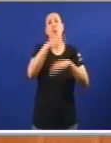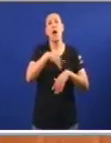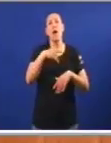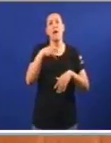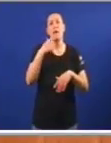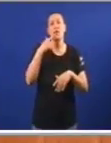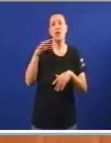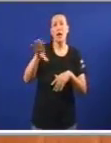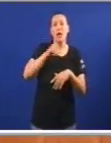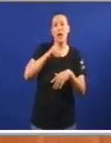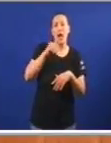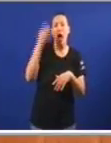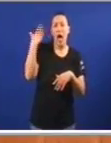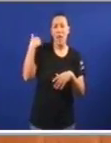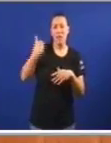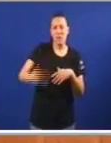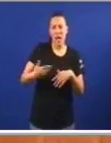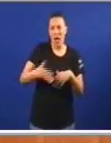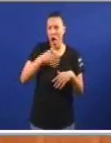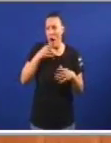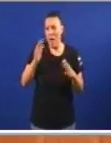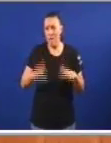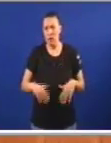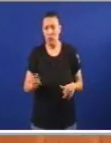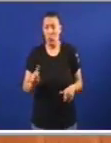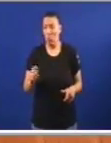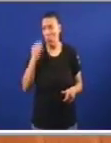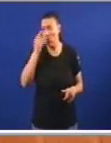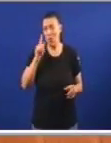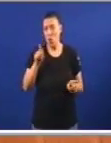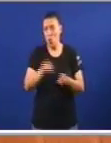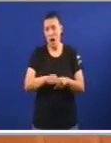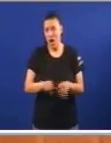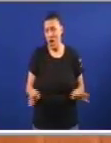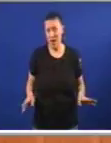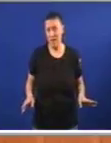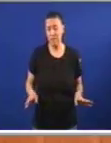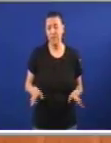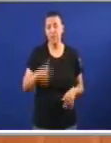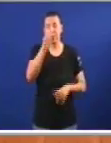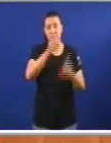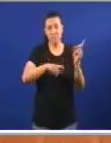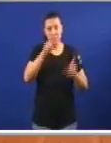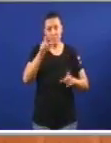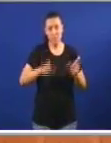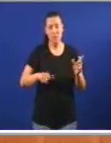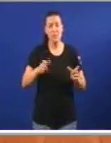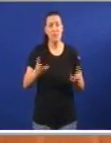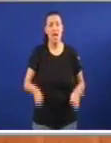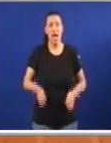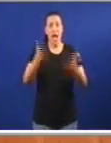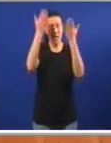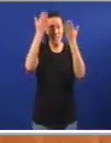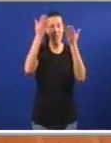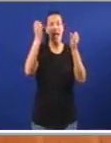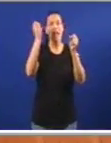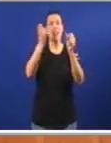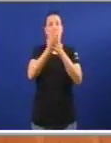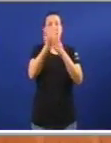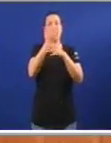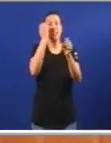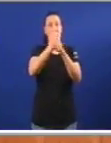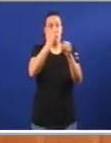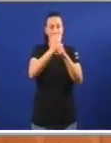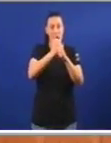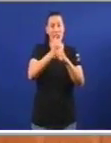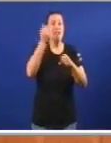máis precariedade, non houbo antes máis precariedade que a que hai agora. Persoal que se dá de alta nos días laborables e se dá de